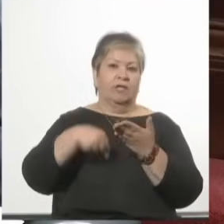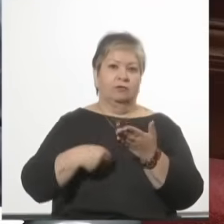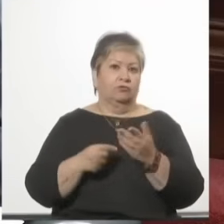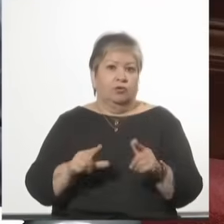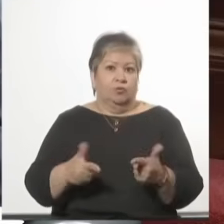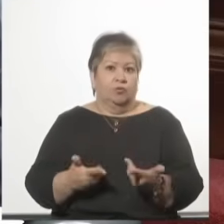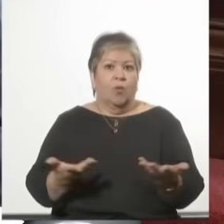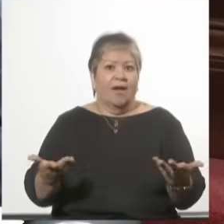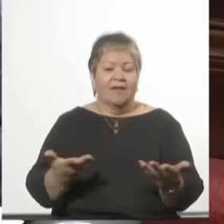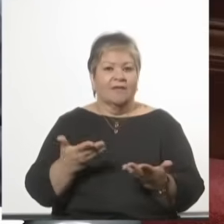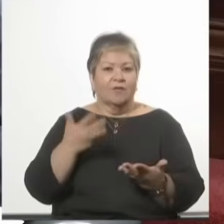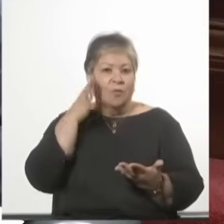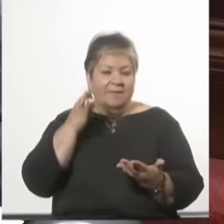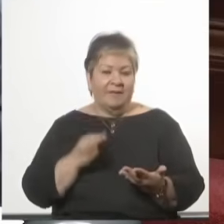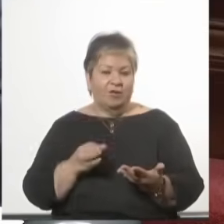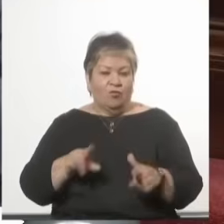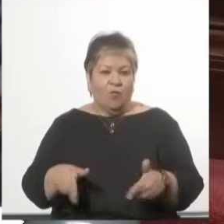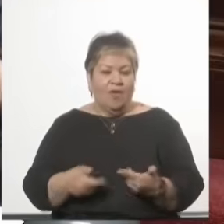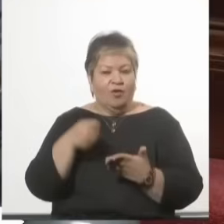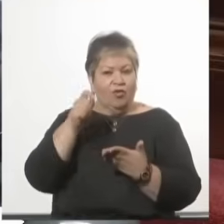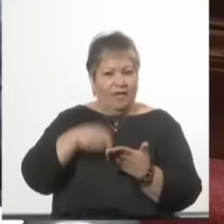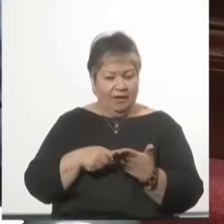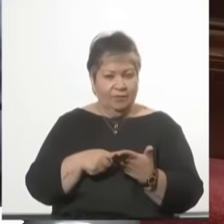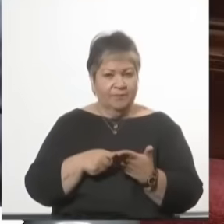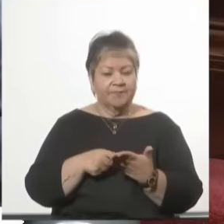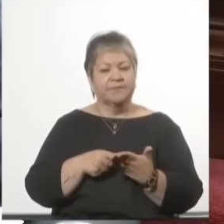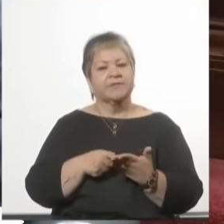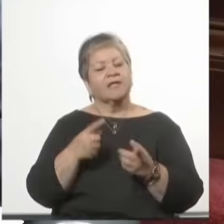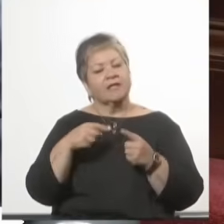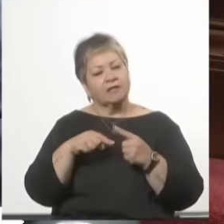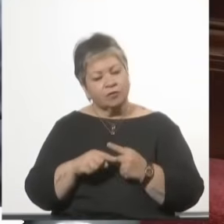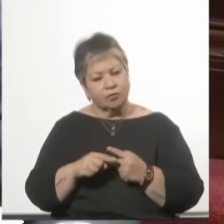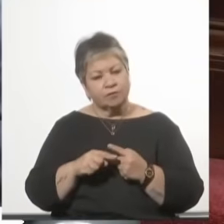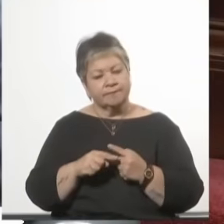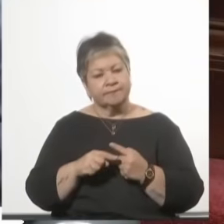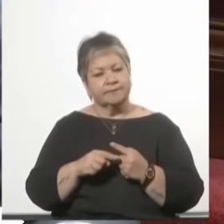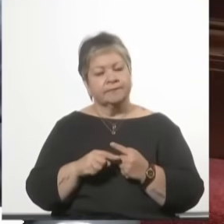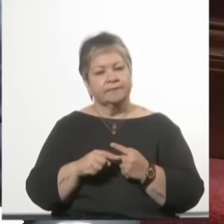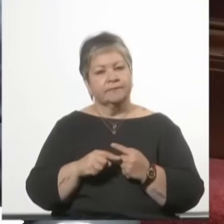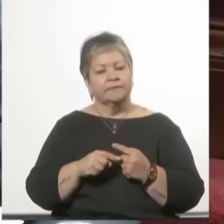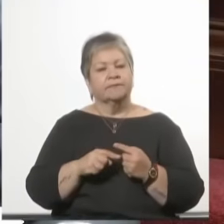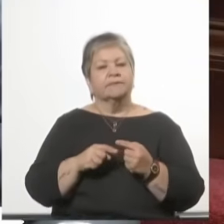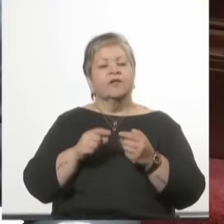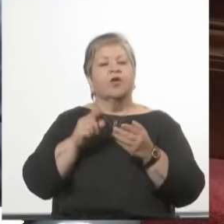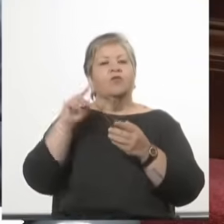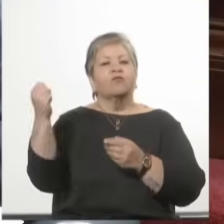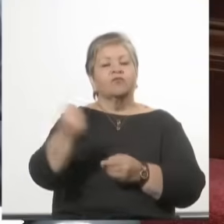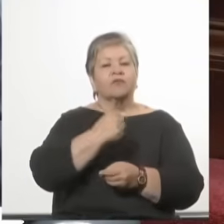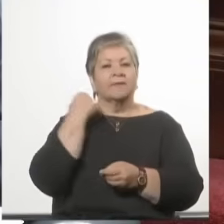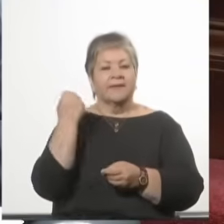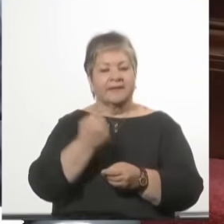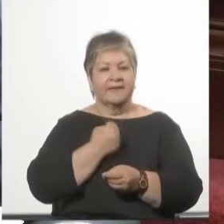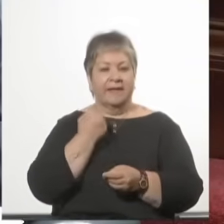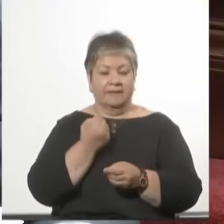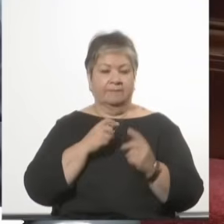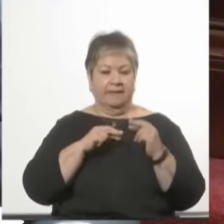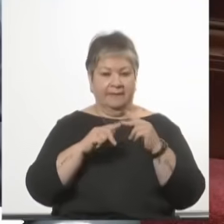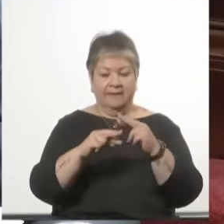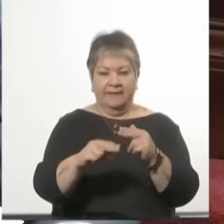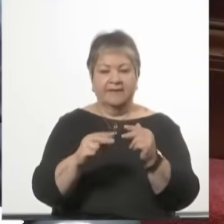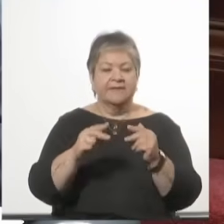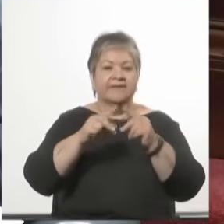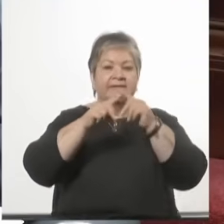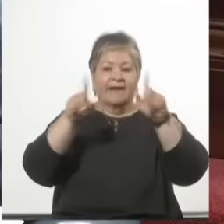entrado en vigor. Es evidente que las propias partes se elevaron a la categoría de fundamental a la obligación de constituir y mantener vigente la garantía